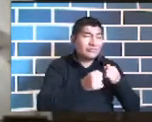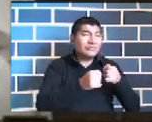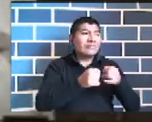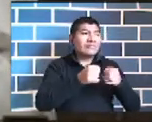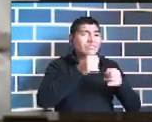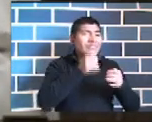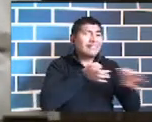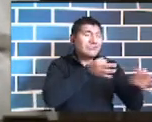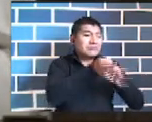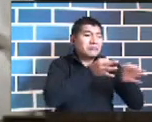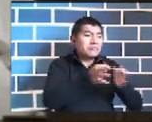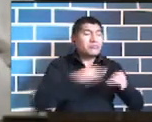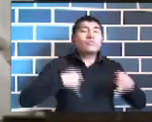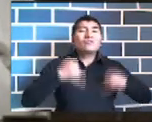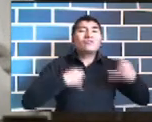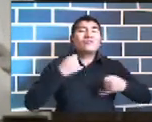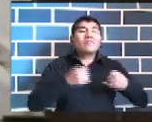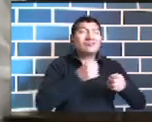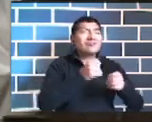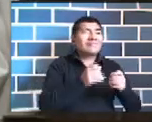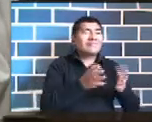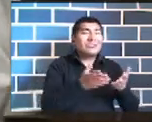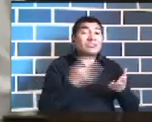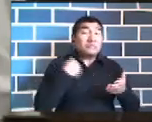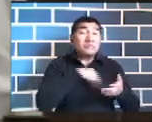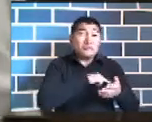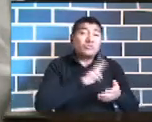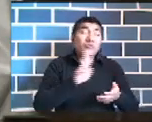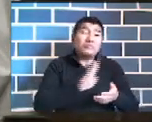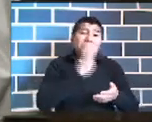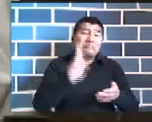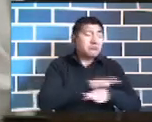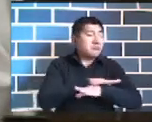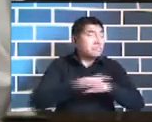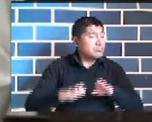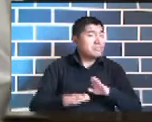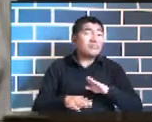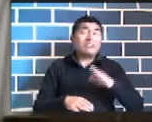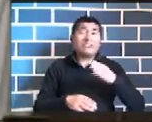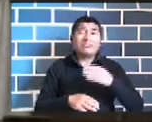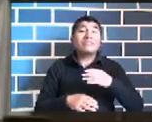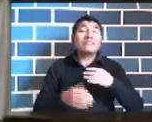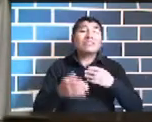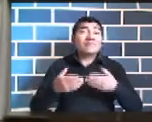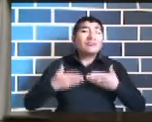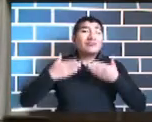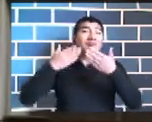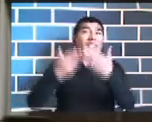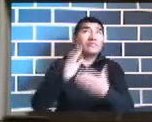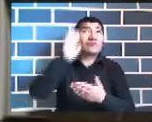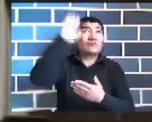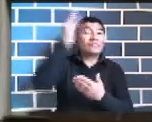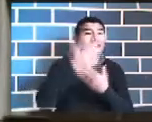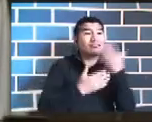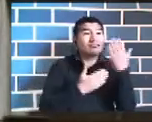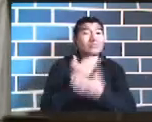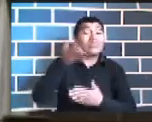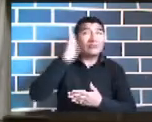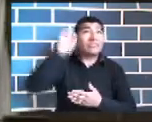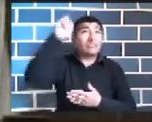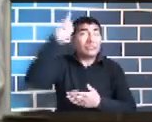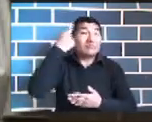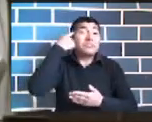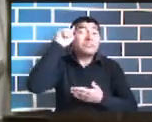catequista, somos instrumentos inútiles, inservibles, puestos en las manos de Dios para